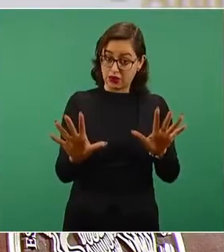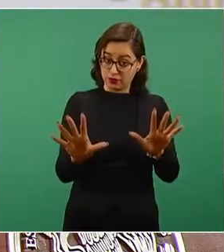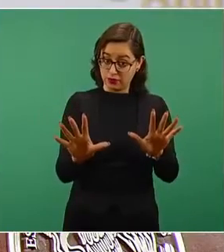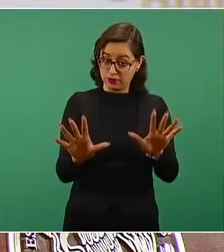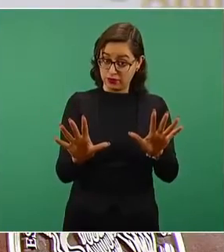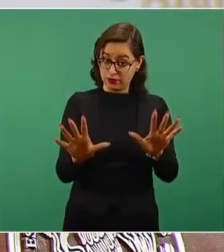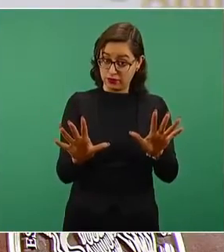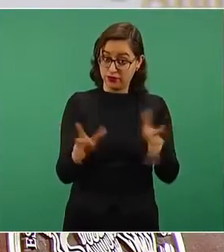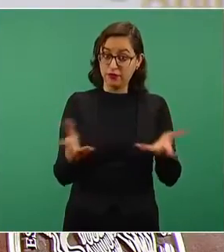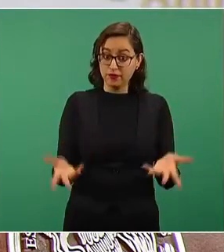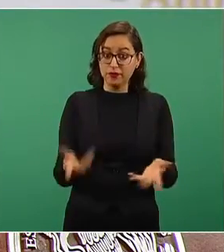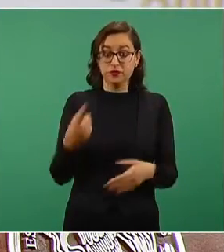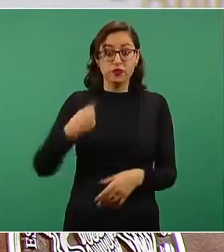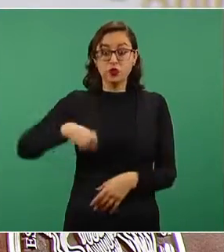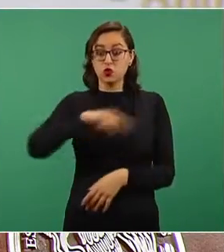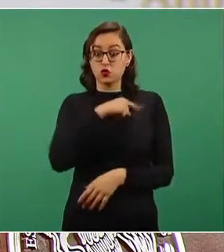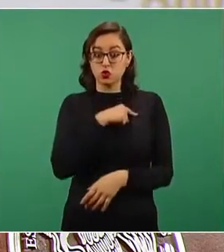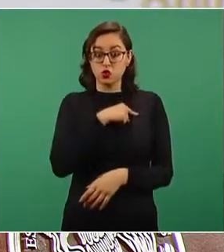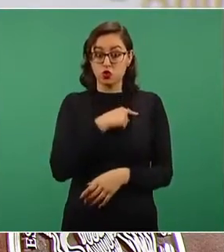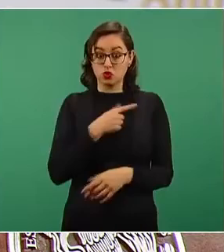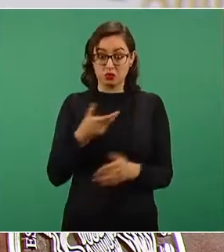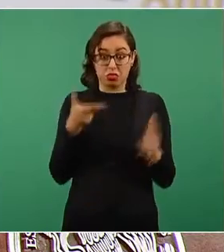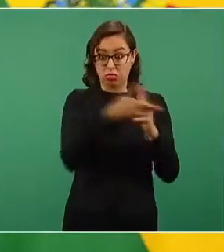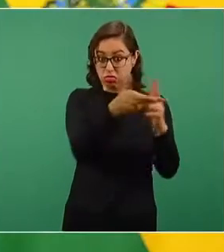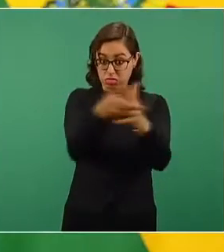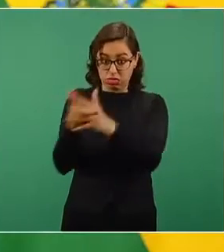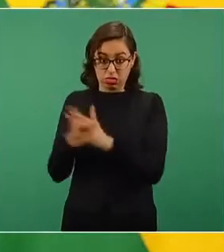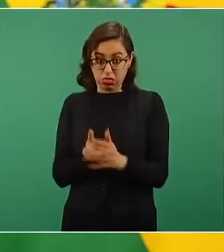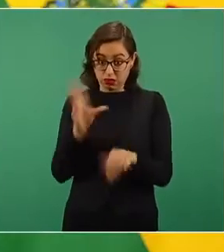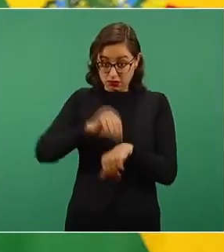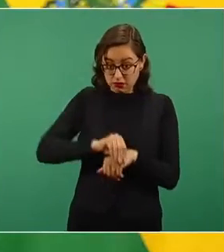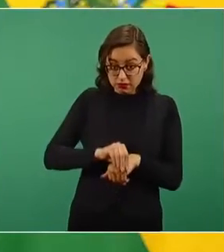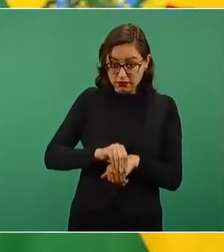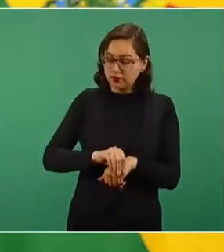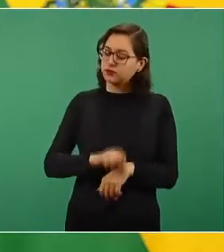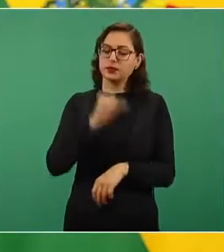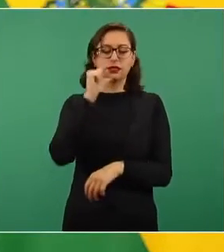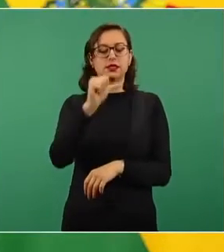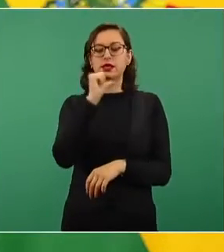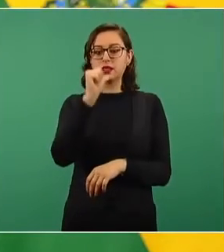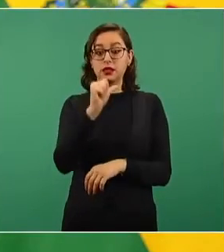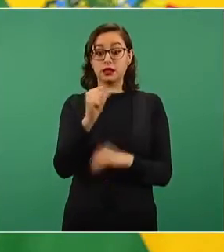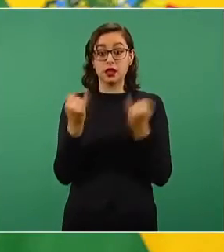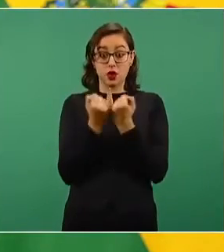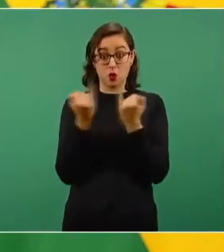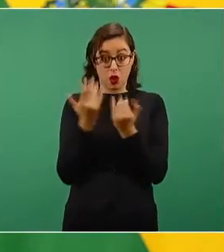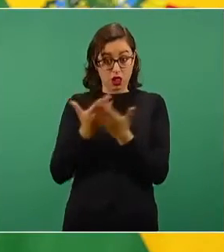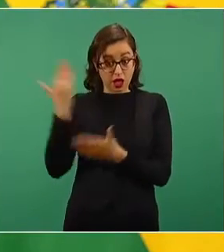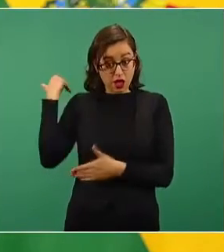permitimos la represión. No somos iguales, ¿sí?, a los gobiernos anteriores.